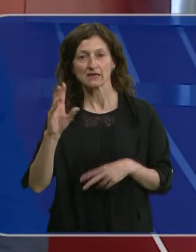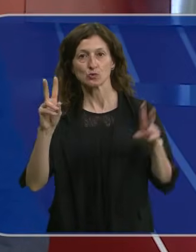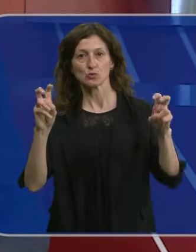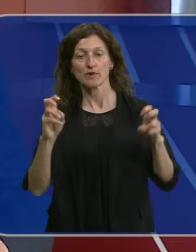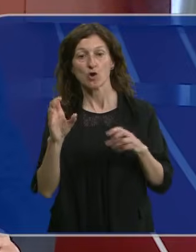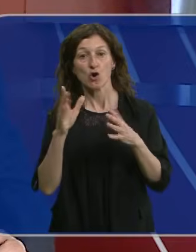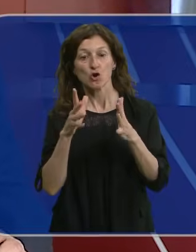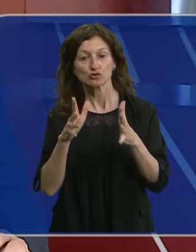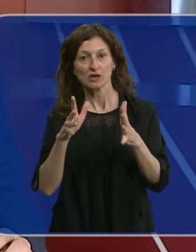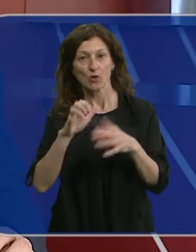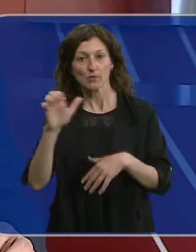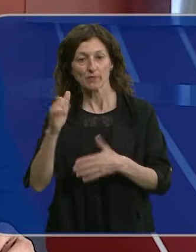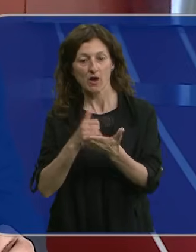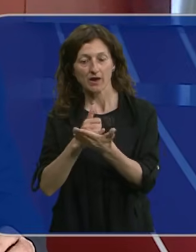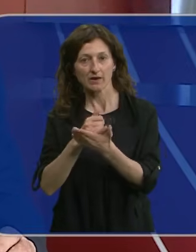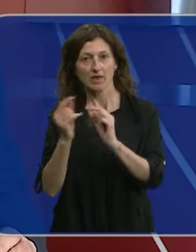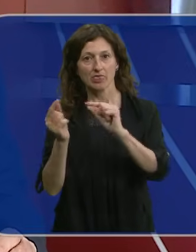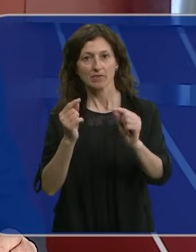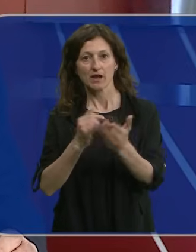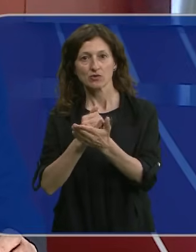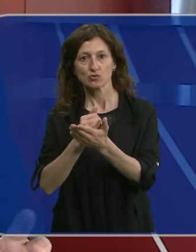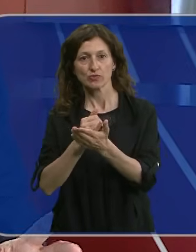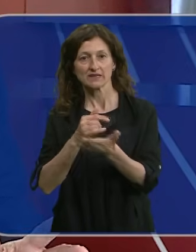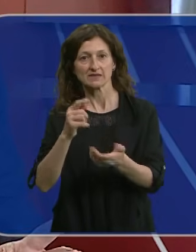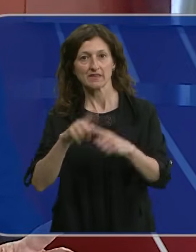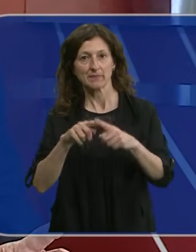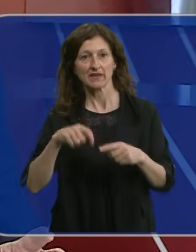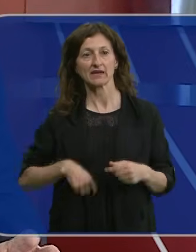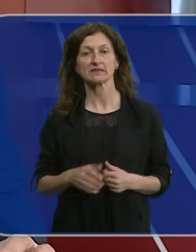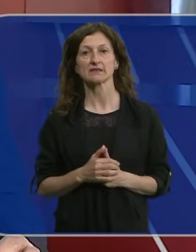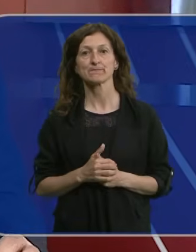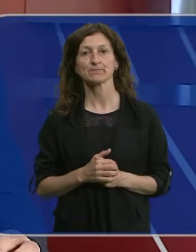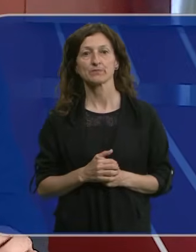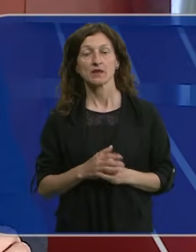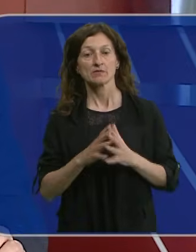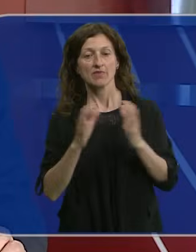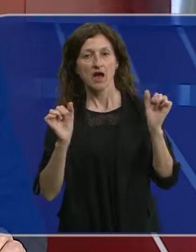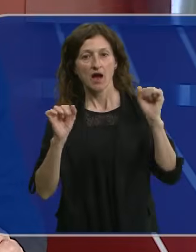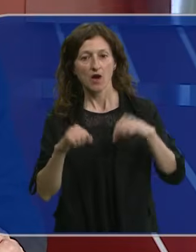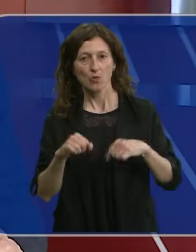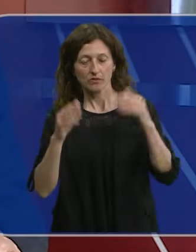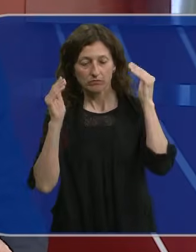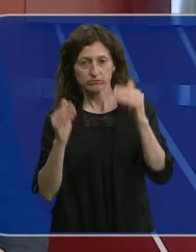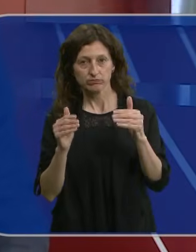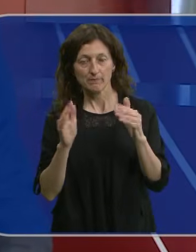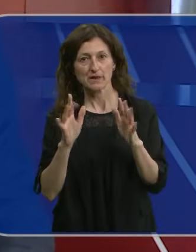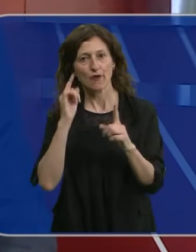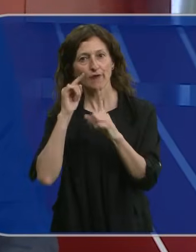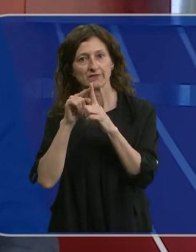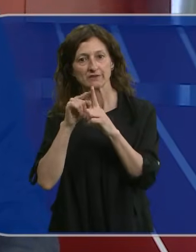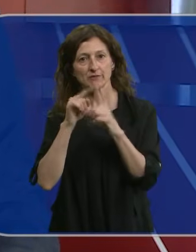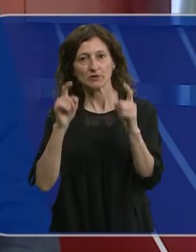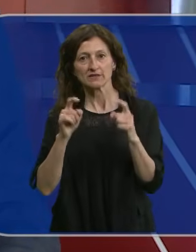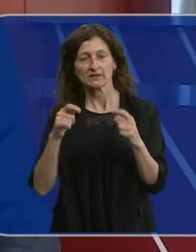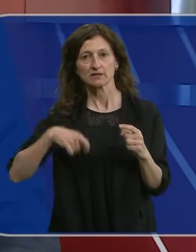el Consejo Europeo Agrario se ha debatido hoy las ayudas a la renta. El ministro de Agricultura se ha mostrado de acuerdo con el enfoque, pero no con la intención de